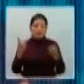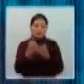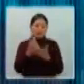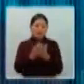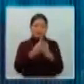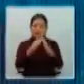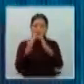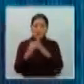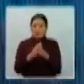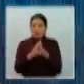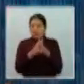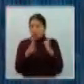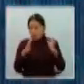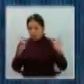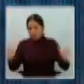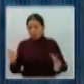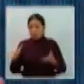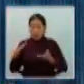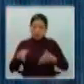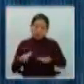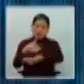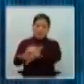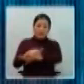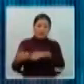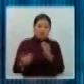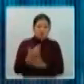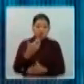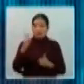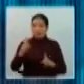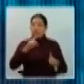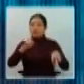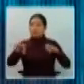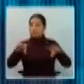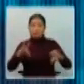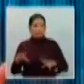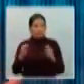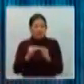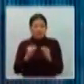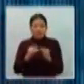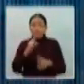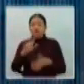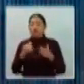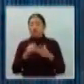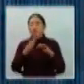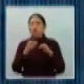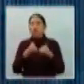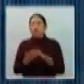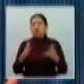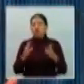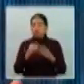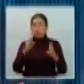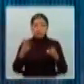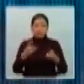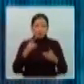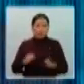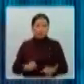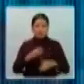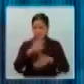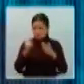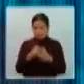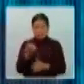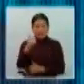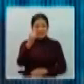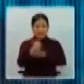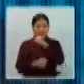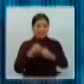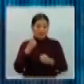nuevas calles, hay muchas zonas que han crecido, en fin, y hay que actualizar cada 10 años,